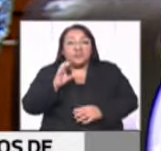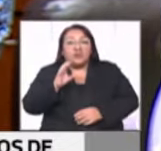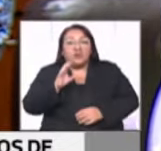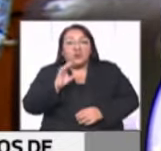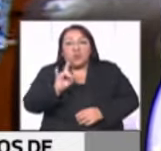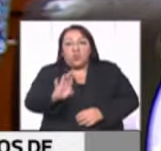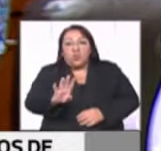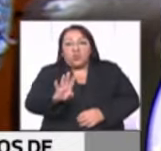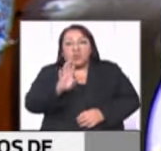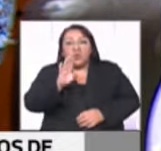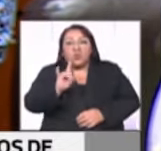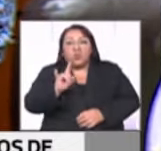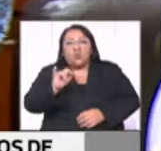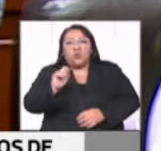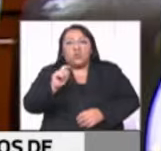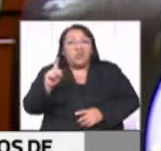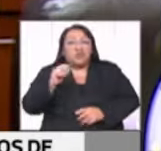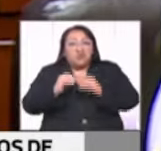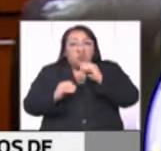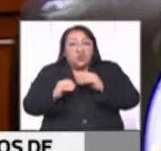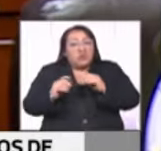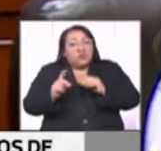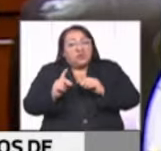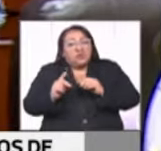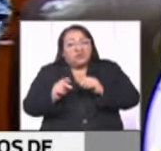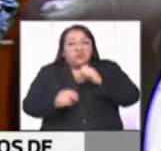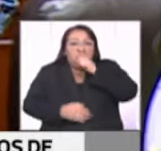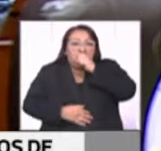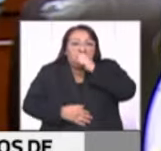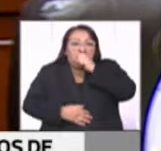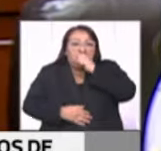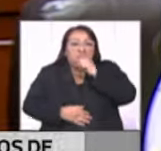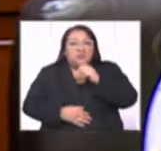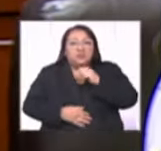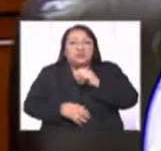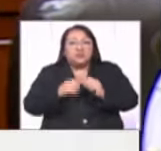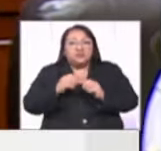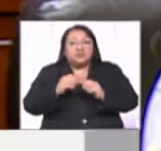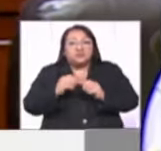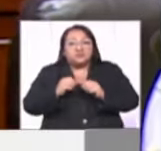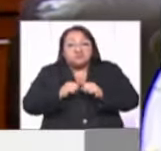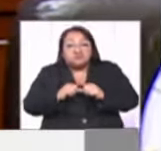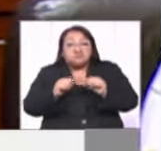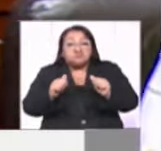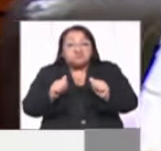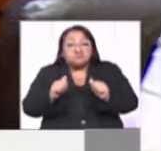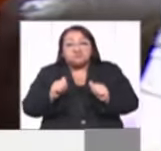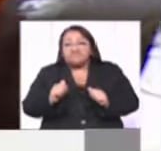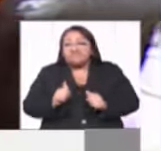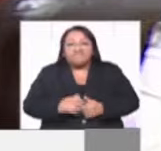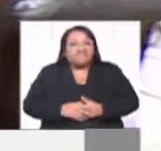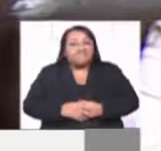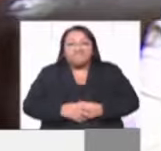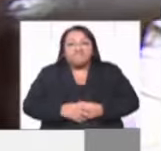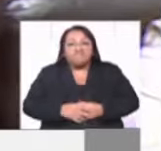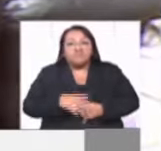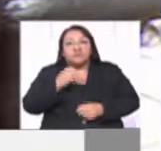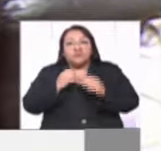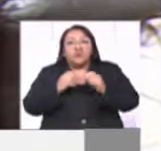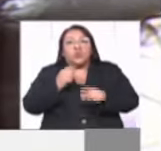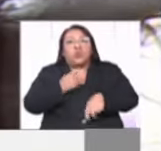UITs es una solución de forma, ¿qué? ¿Definitiva? No, es una